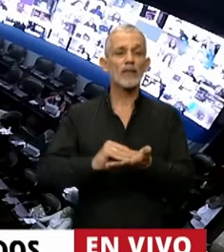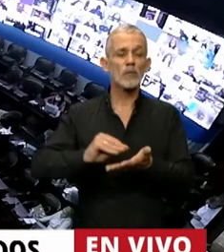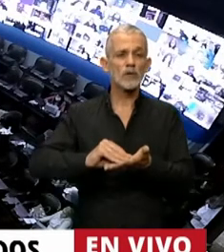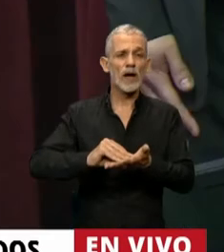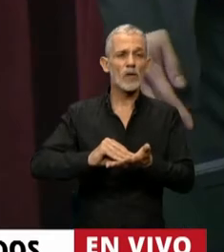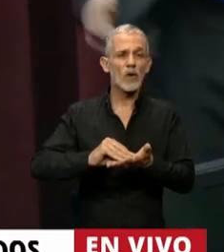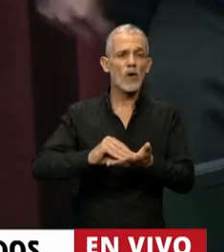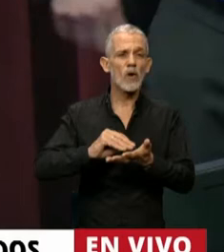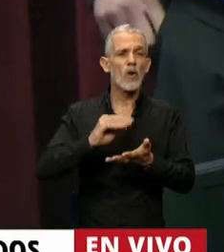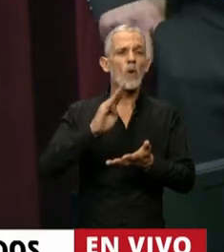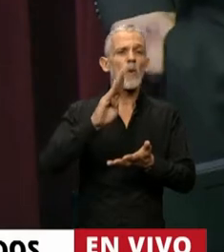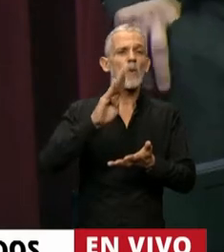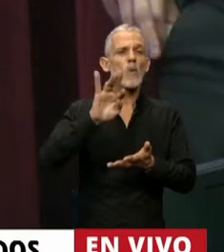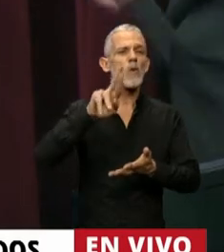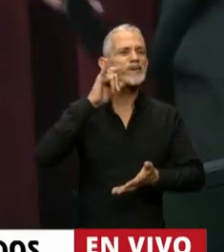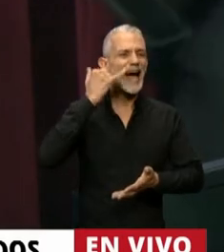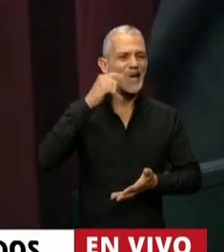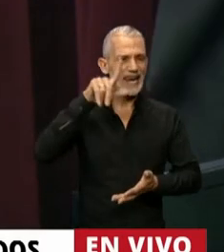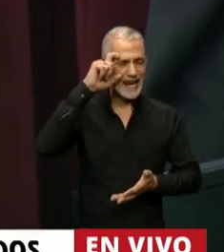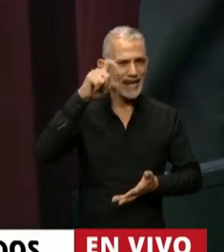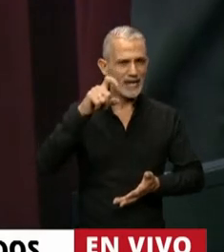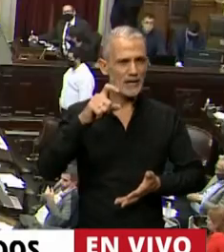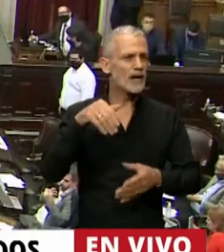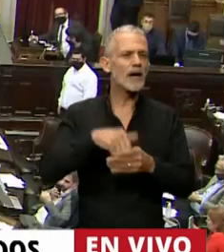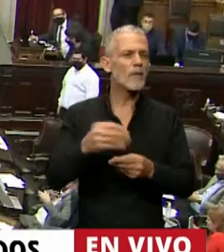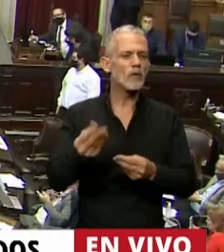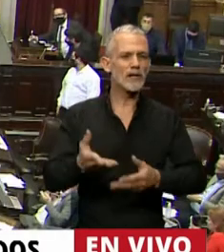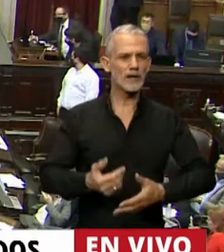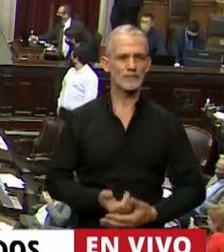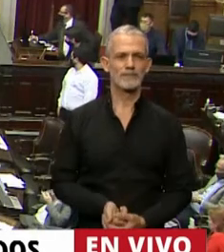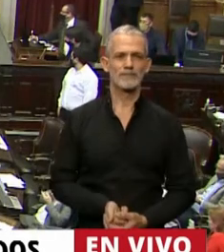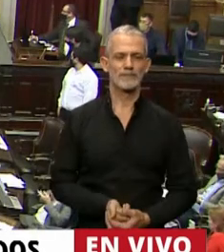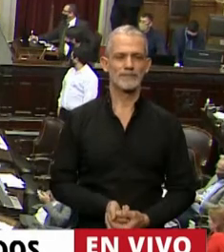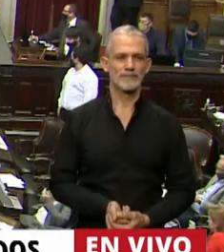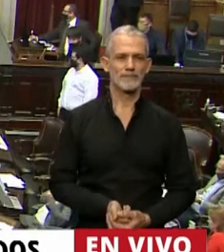Diputado Ricardo Burjaile, el sentido de su voto.